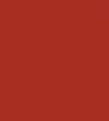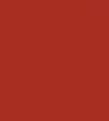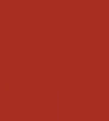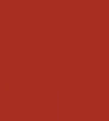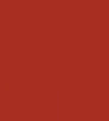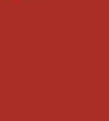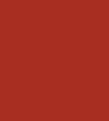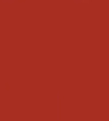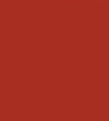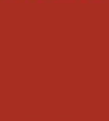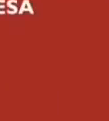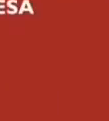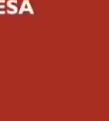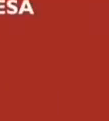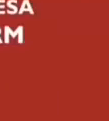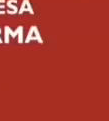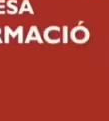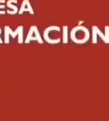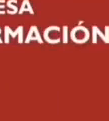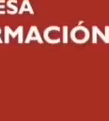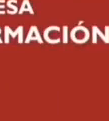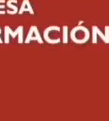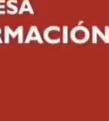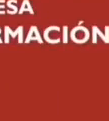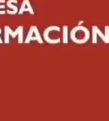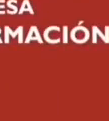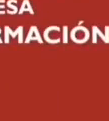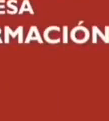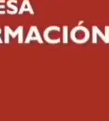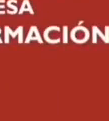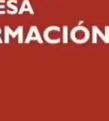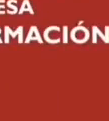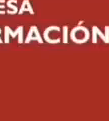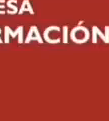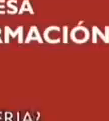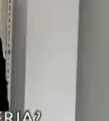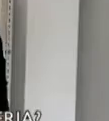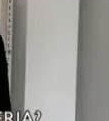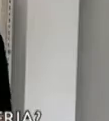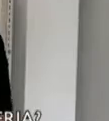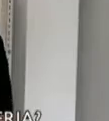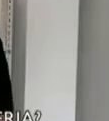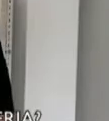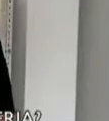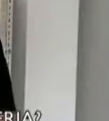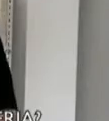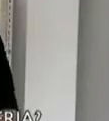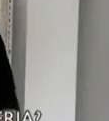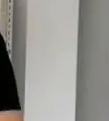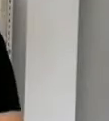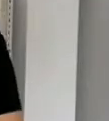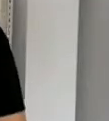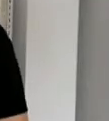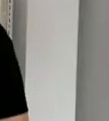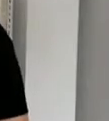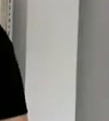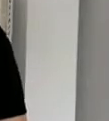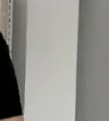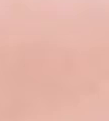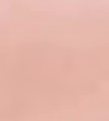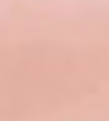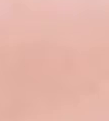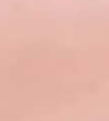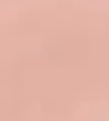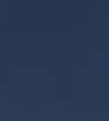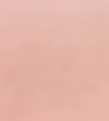Segundo, averigüen de dónde viene esa información, de qué fuente, se ha leído en una página seria,